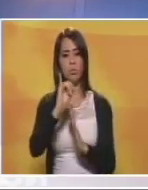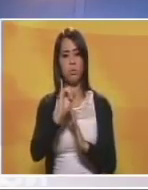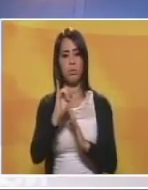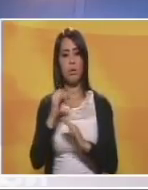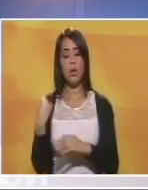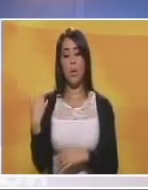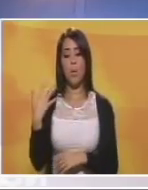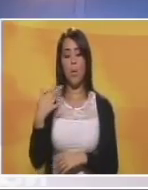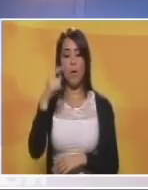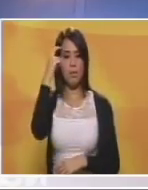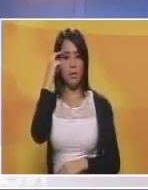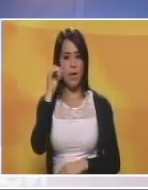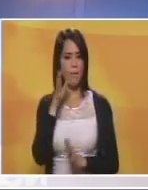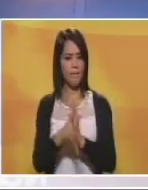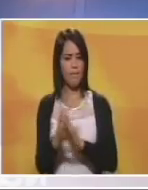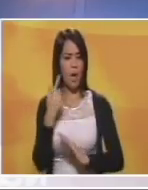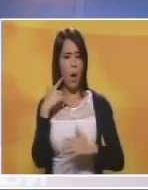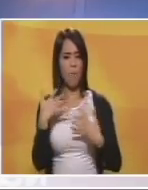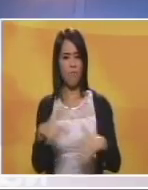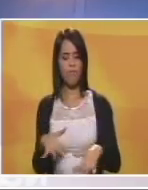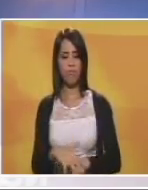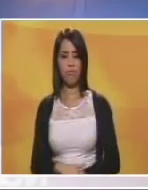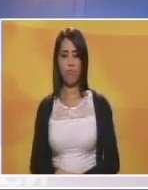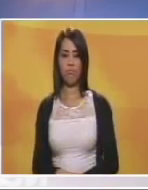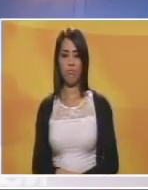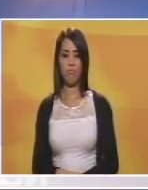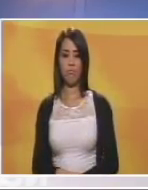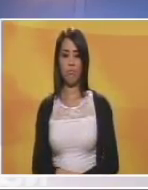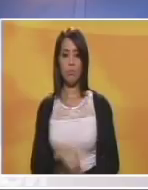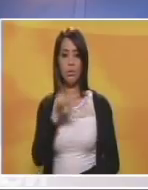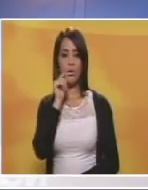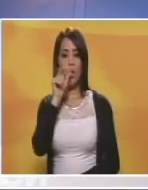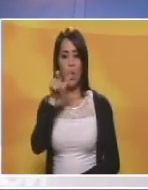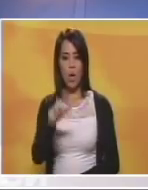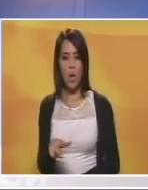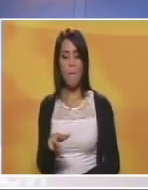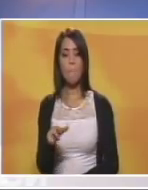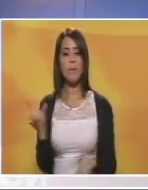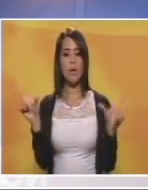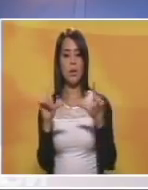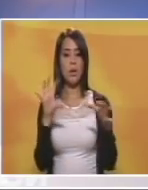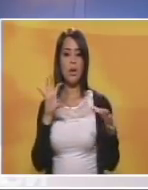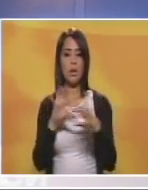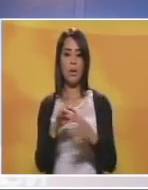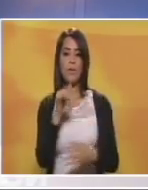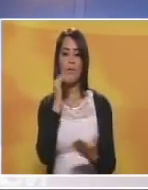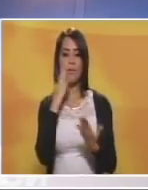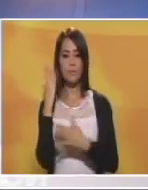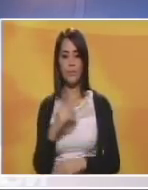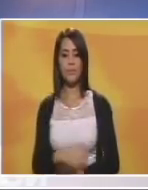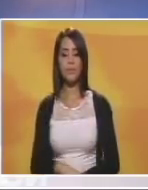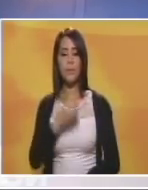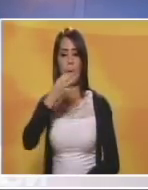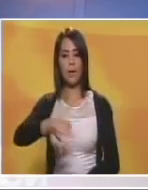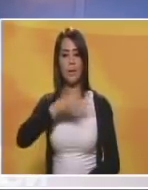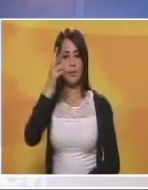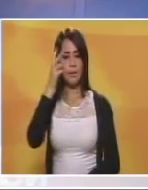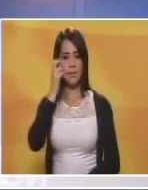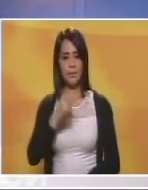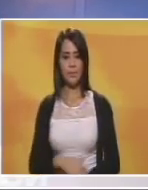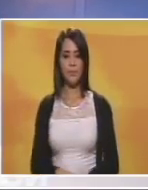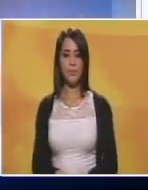en los últimos días tras una fuerte devaluación del peso. Diego Petrafesa, de nuestro canal aliado Telefe, nos amplía. Adelante, muy buenas tardes, te